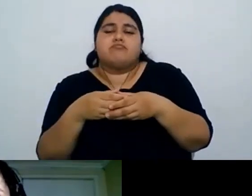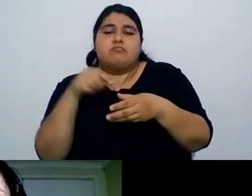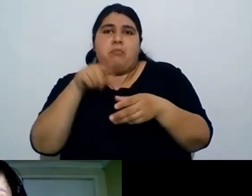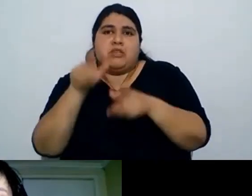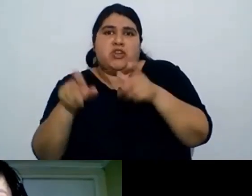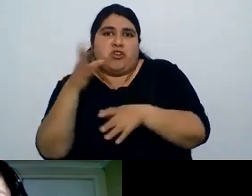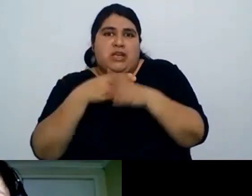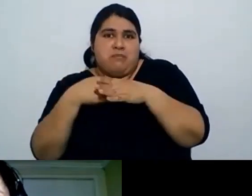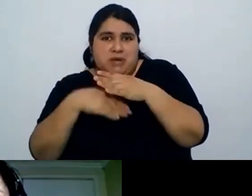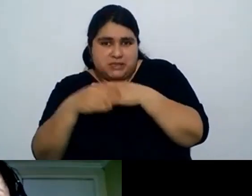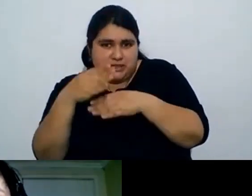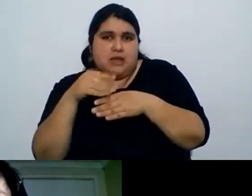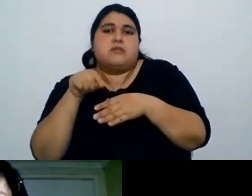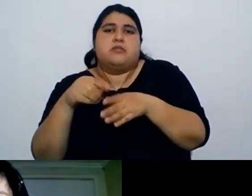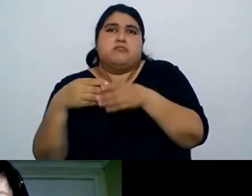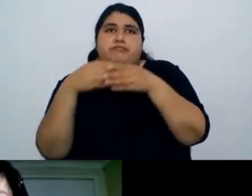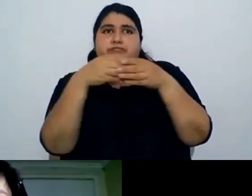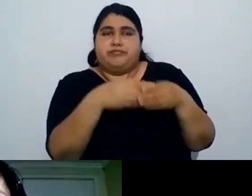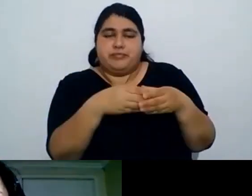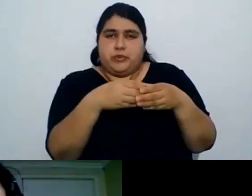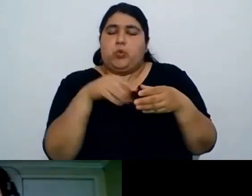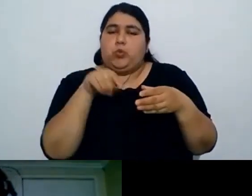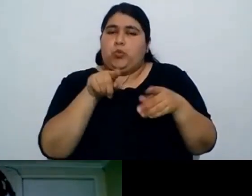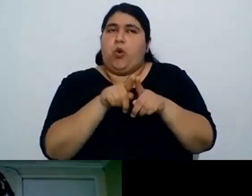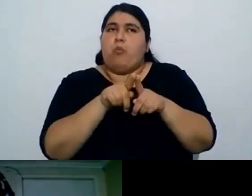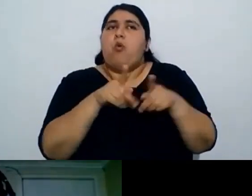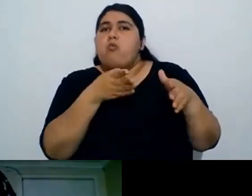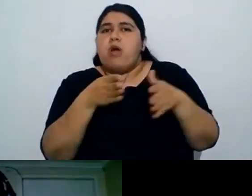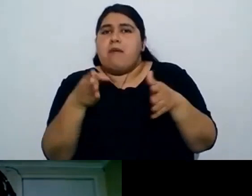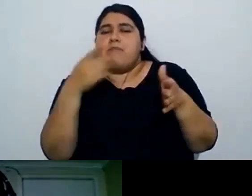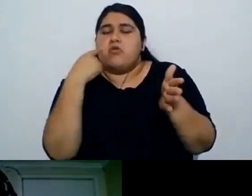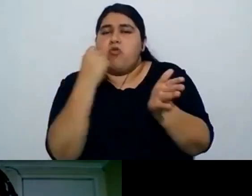discapacidad marcó todo un hito en la historia laboral chilena.